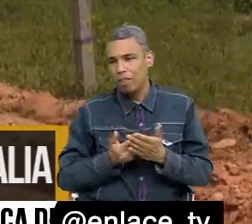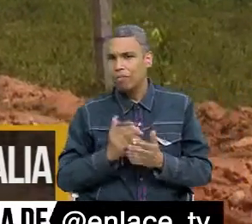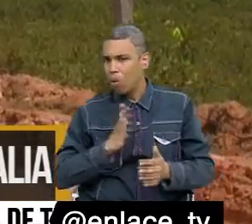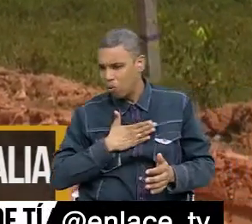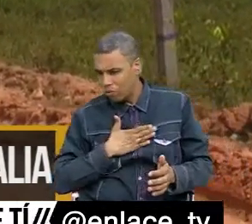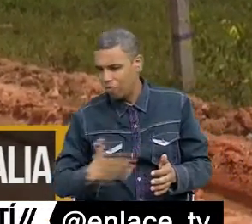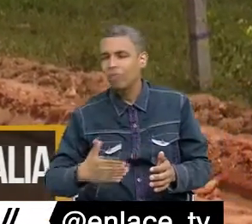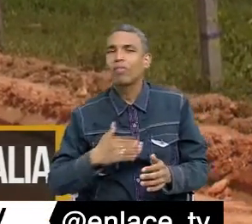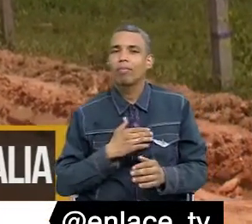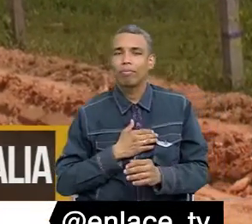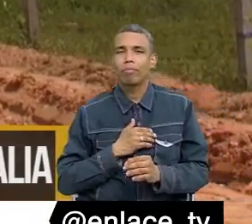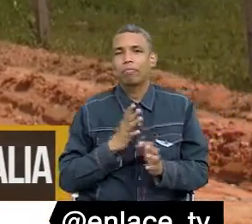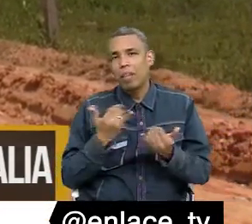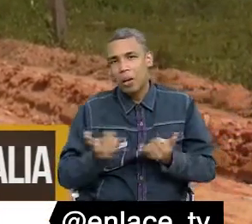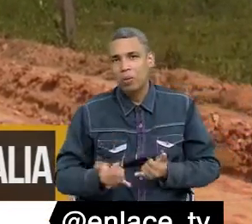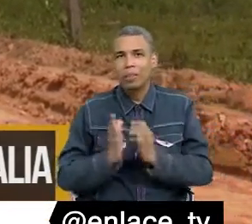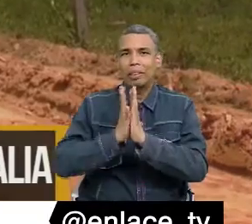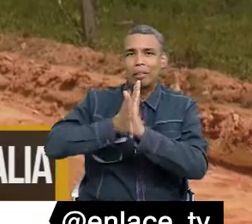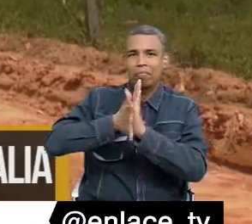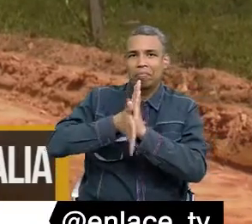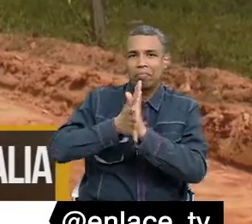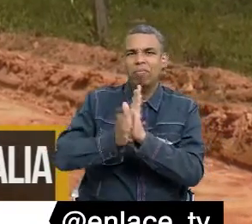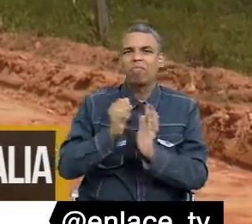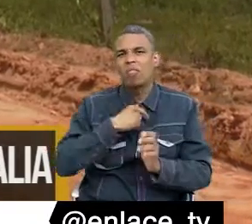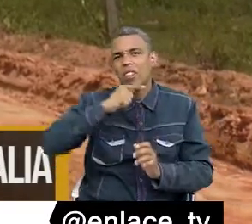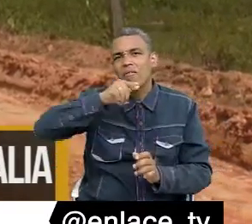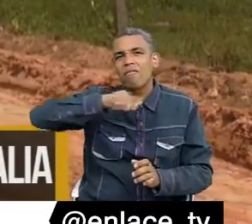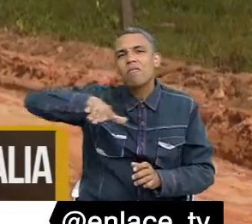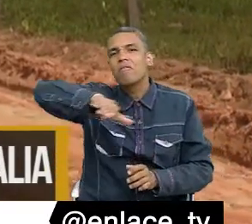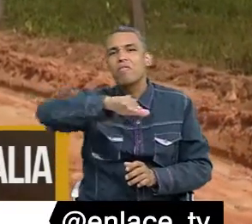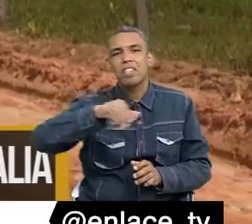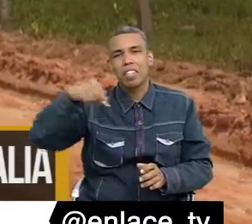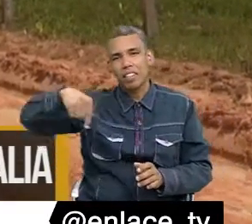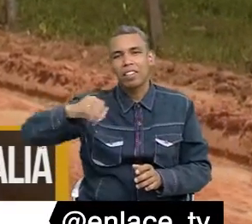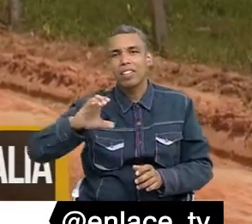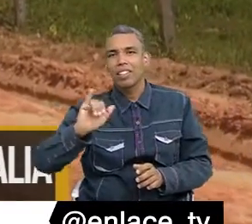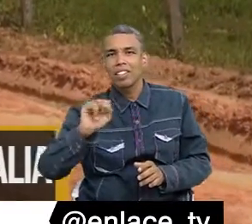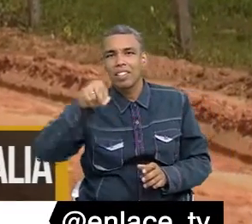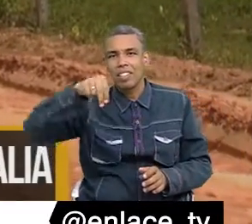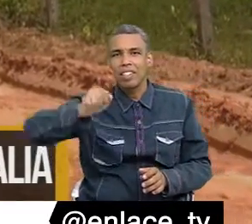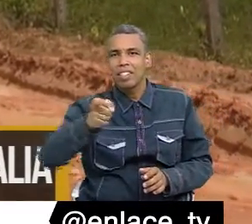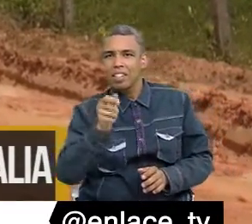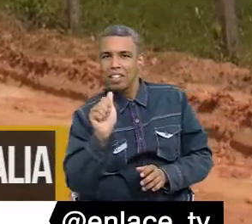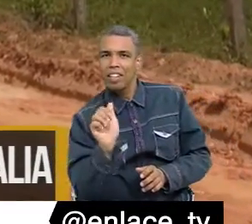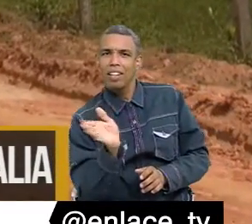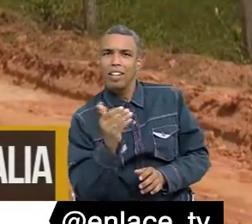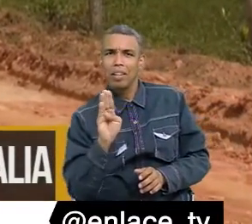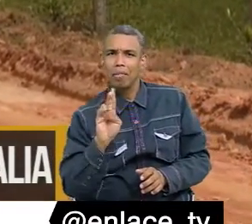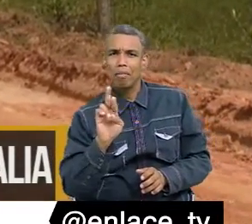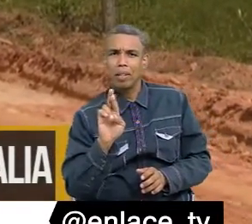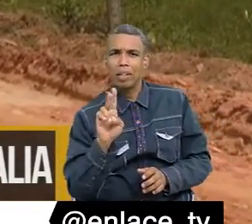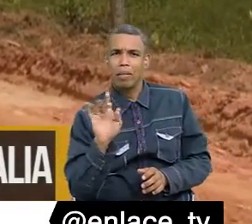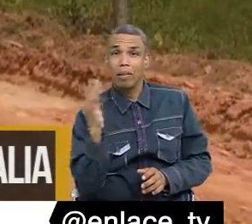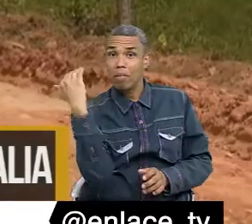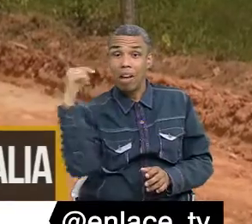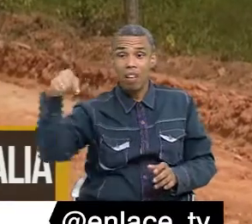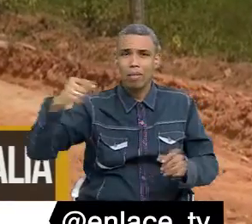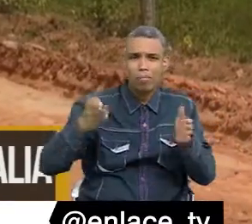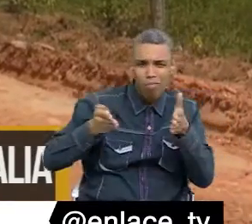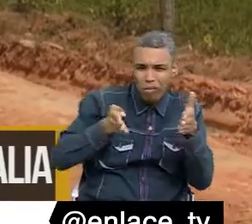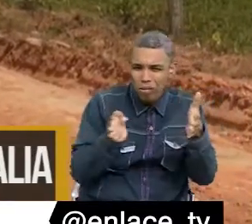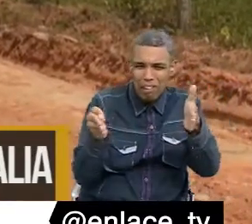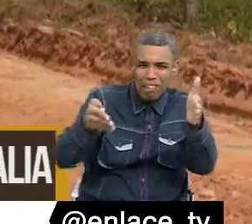información que generamos, muy buenas noticias desde vereda Ciénaga Brava, sector Castalia. Por aquí antes los carros ni las motos podían transitar por las condiciones